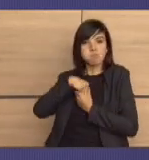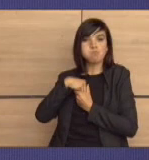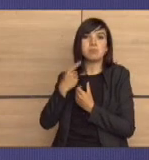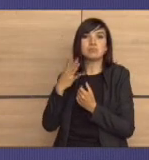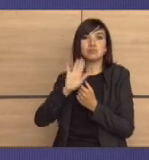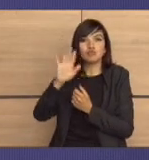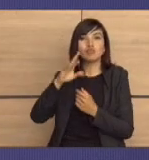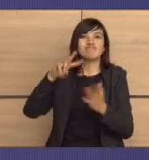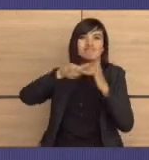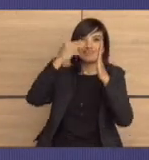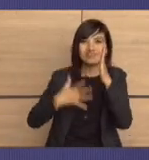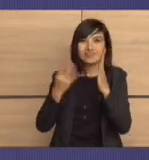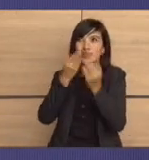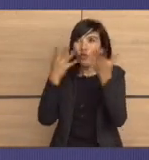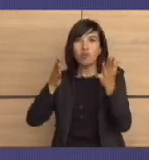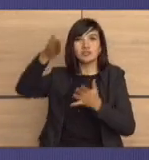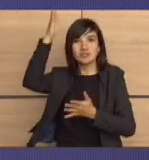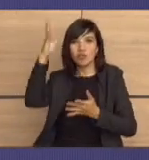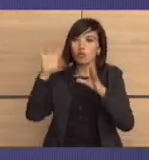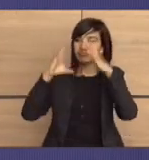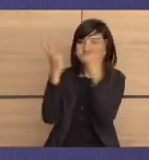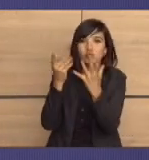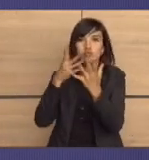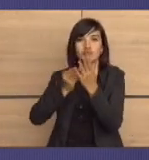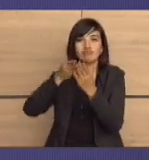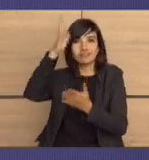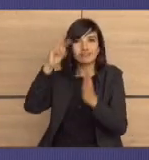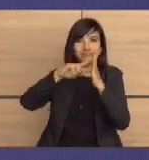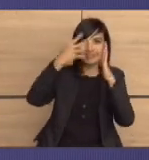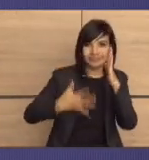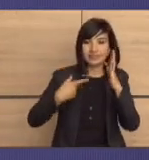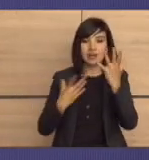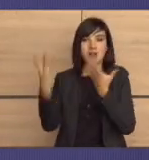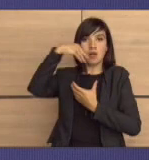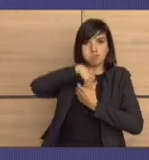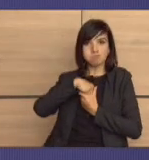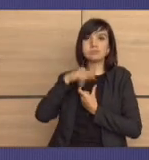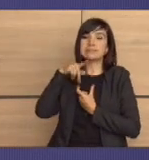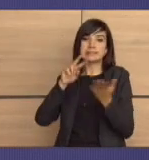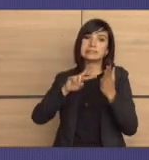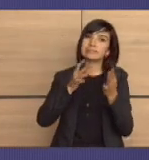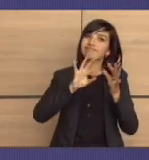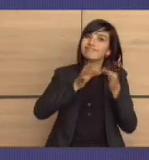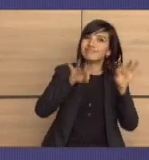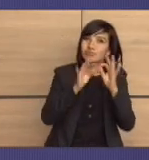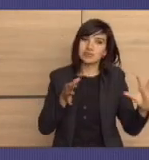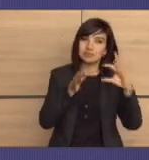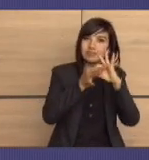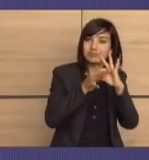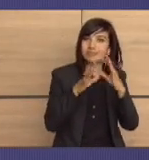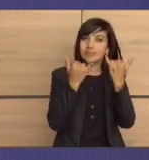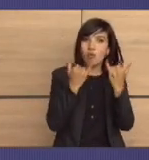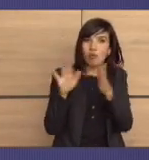epistemología propia, sí sea articulada e incluida en esta nueva apuesta que tiene el